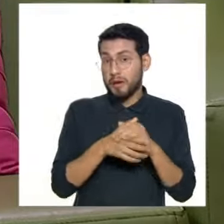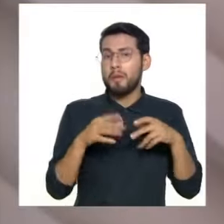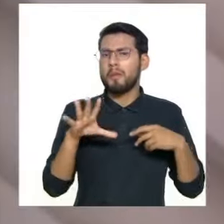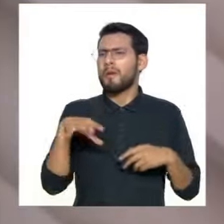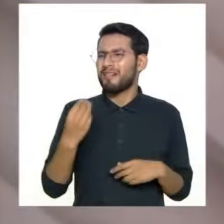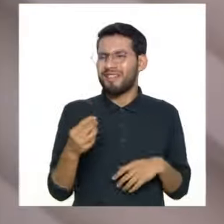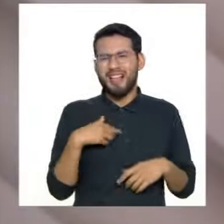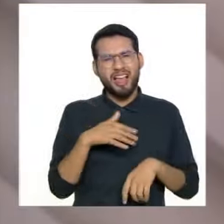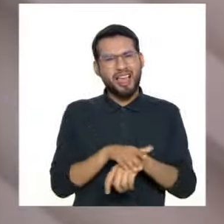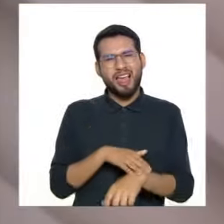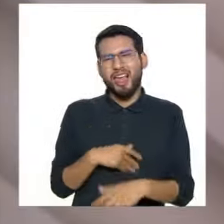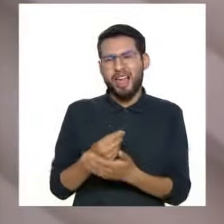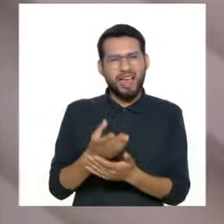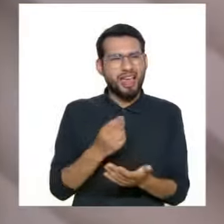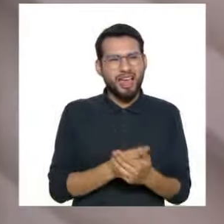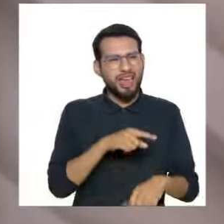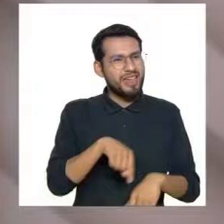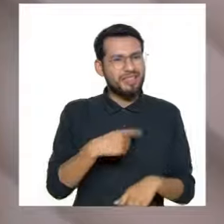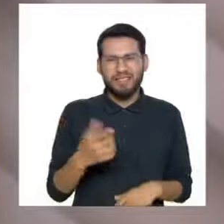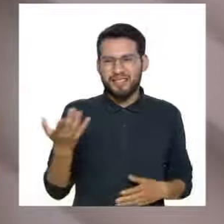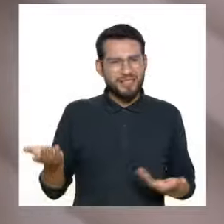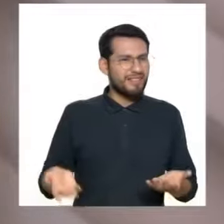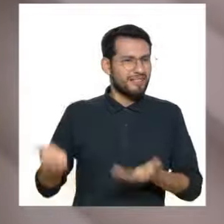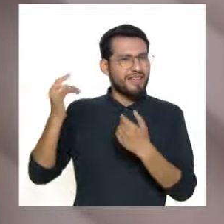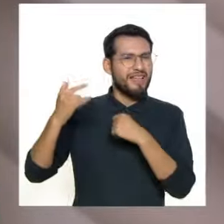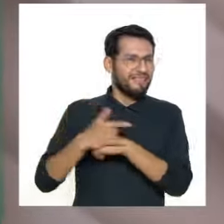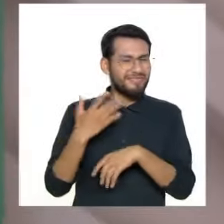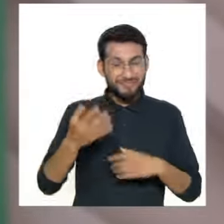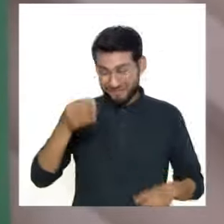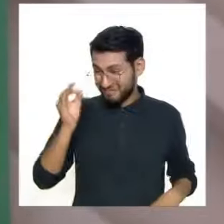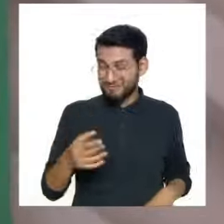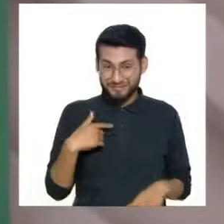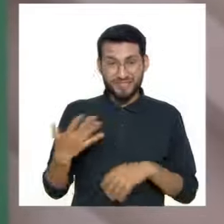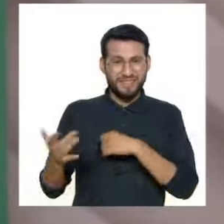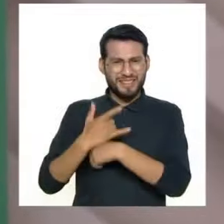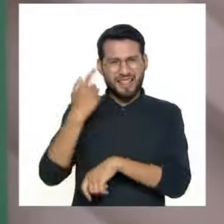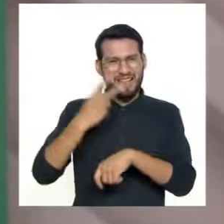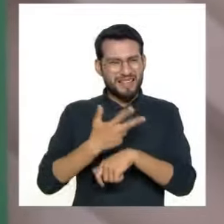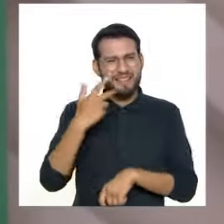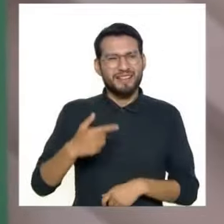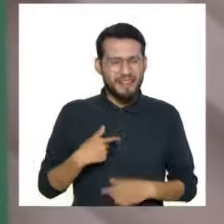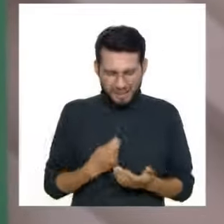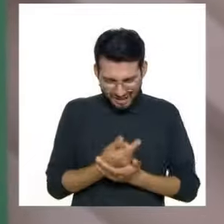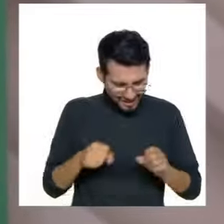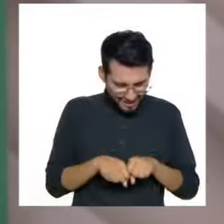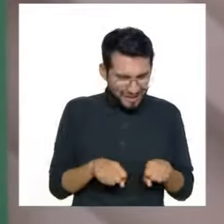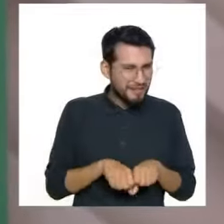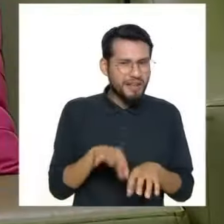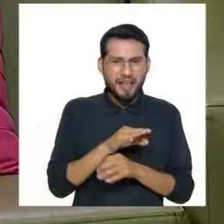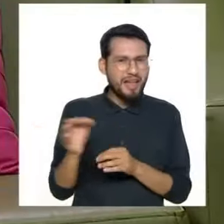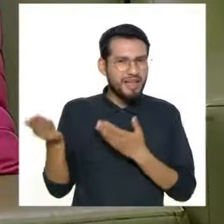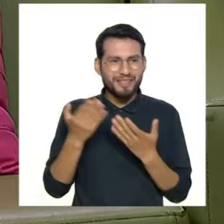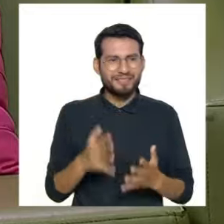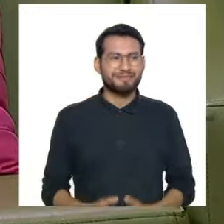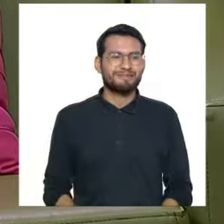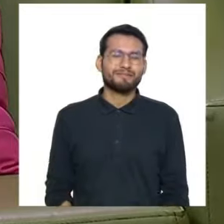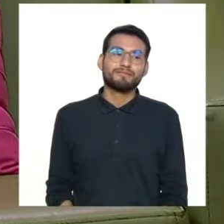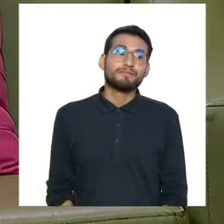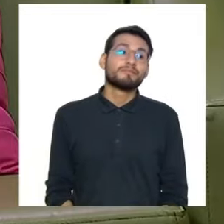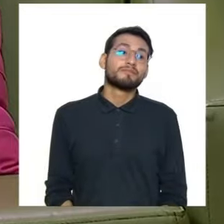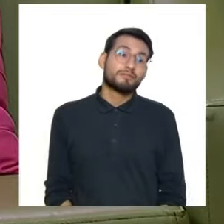más lentejas para comprar paran estafando de verdad a mí me han estafado como tres veces pagado un par de zapatos nunca llegaron